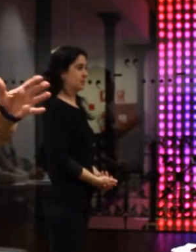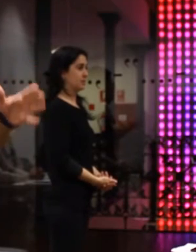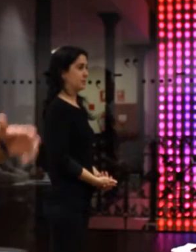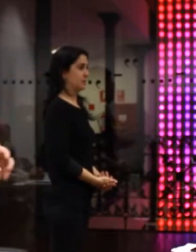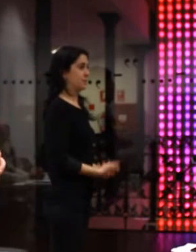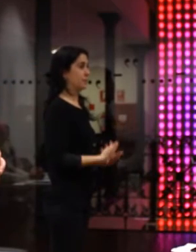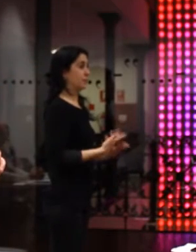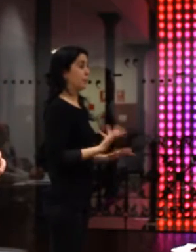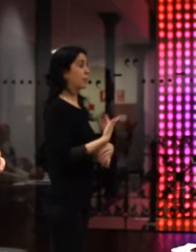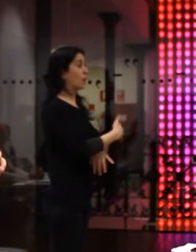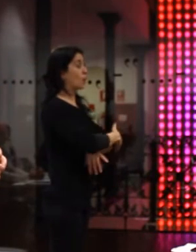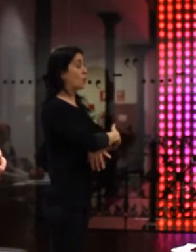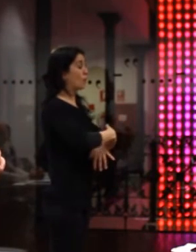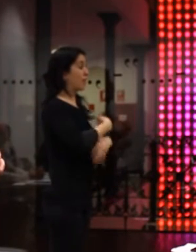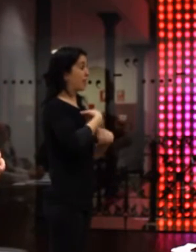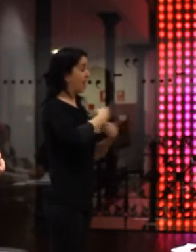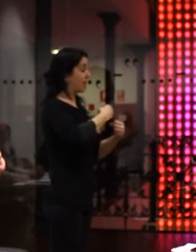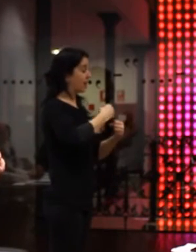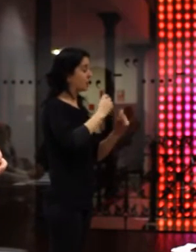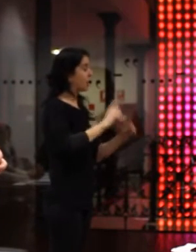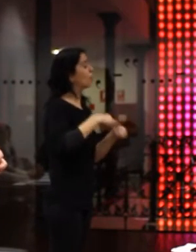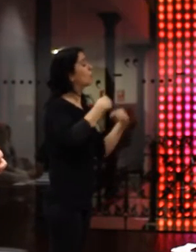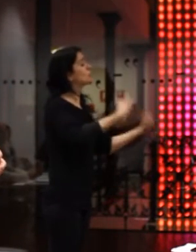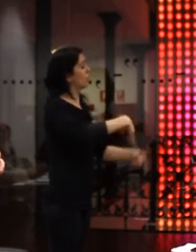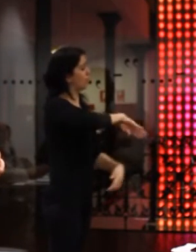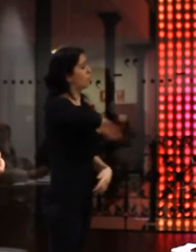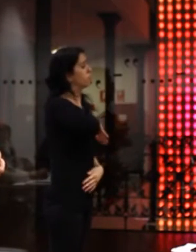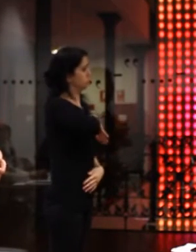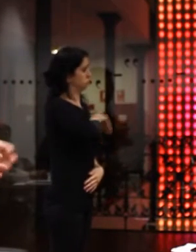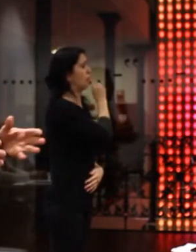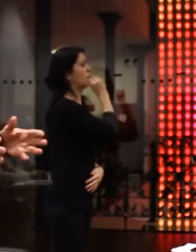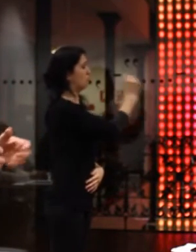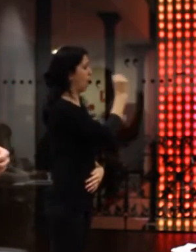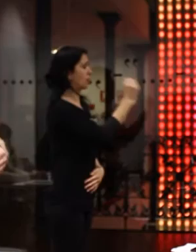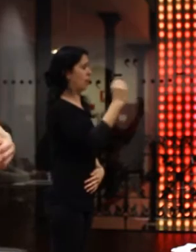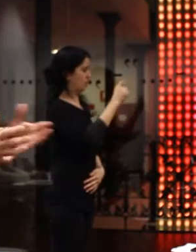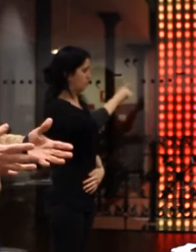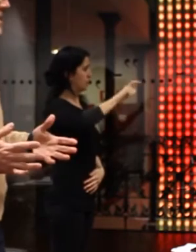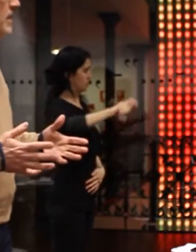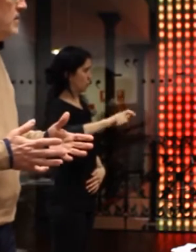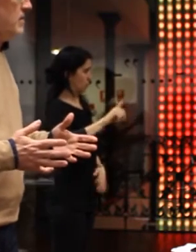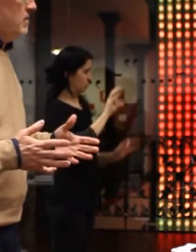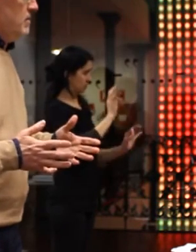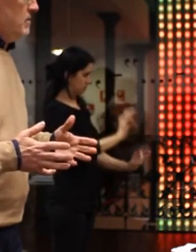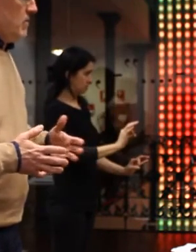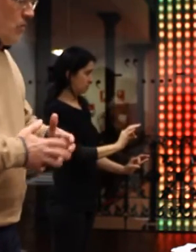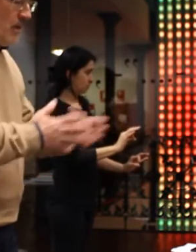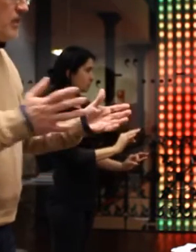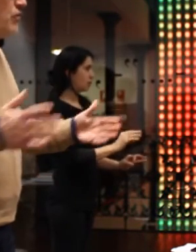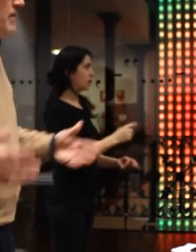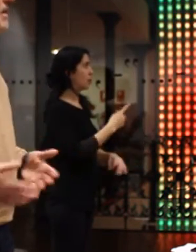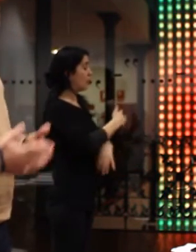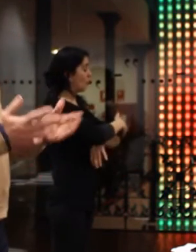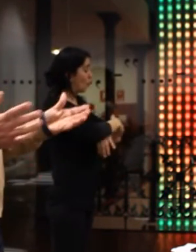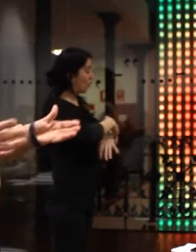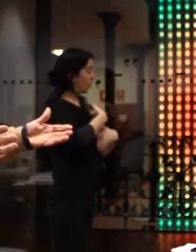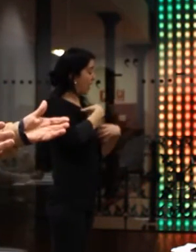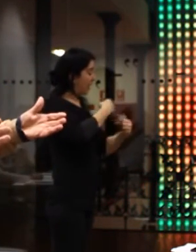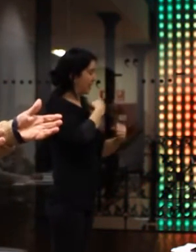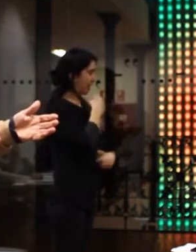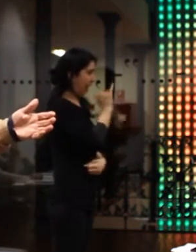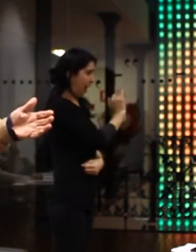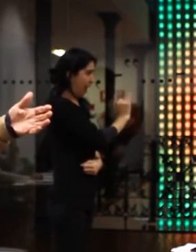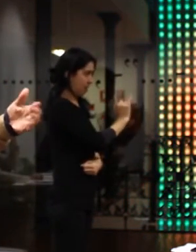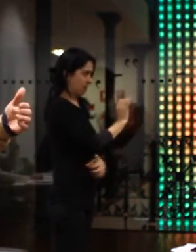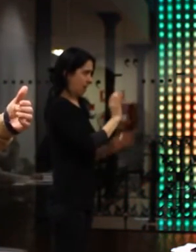La pobreza energética mata en este país. La pobreza energética no solo existe, lo cual ya es una evidencia